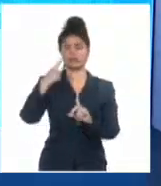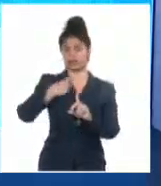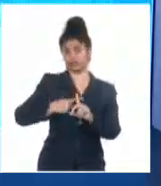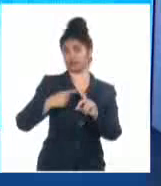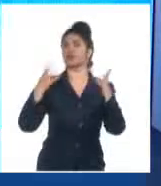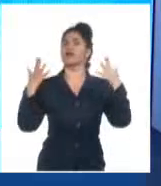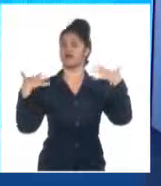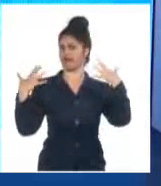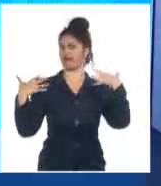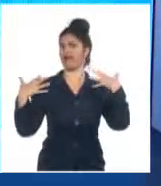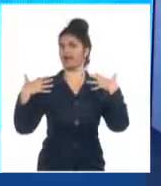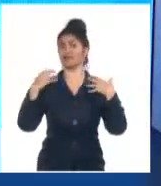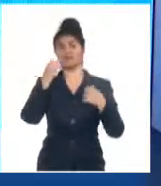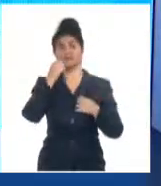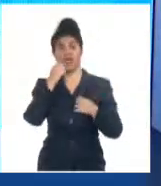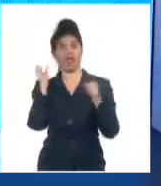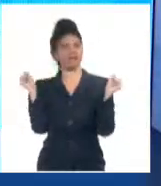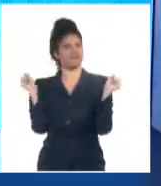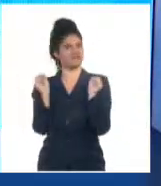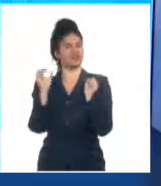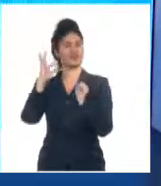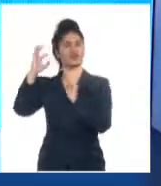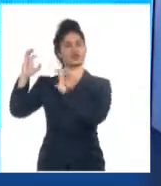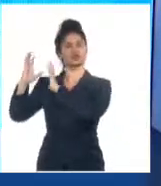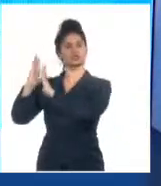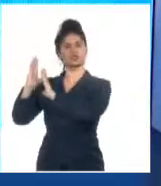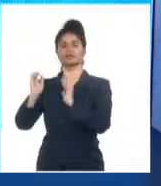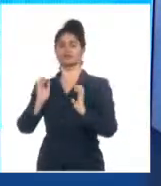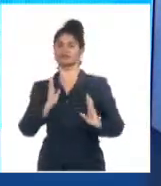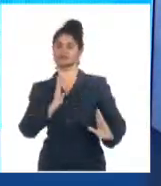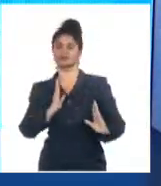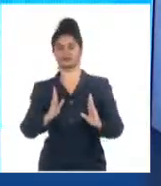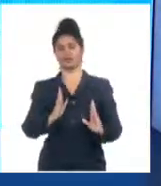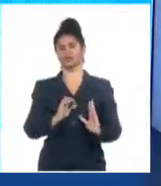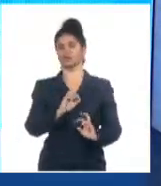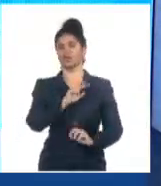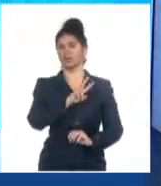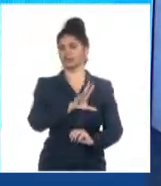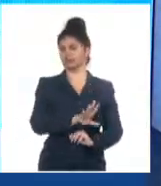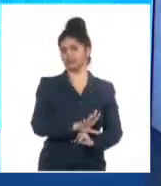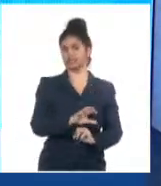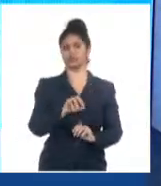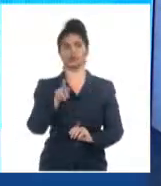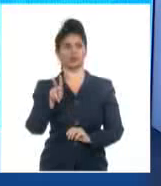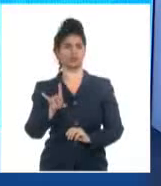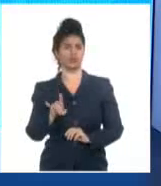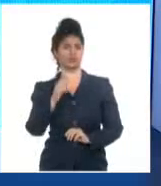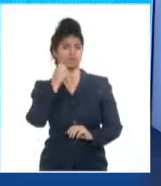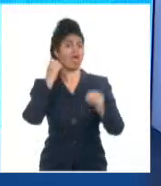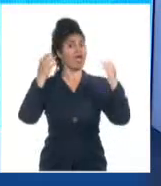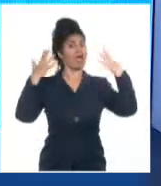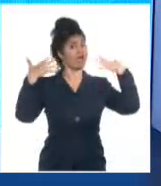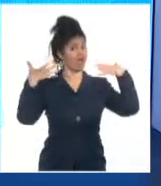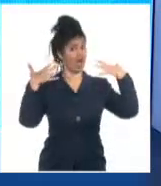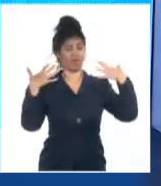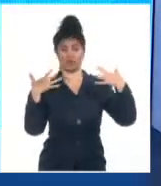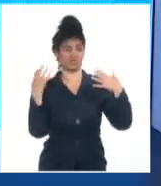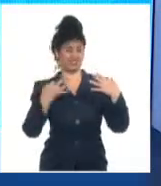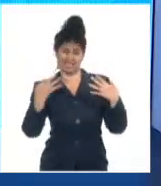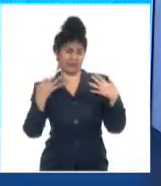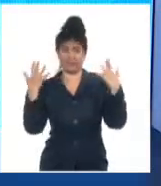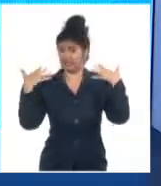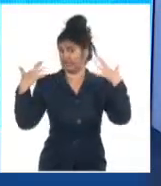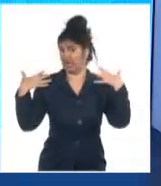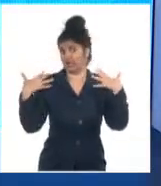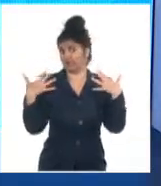frescas, sobre todo en occidente y centro, máximas de 25, 29 grados Celsius, superiores en oriente, donde allí sí estarán entre 30